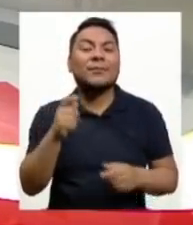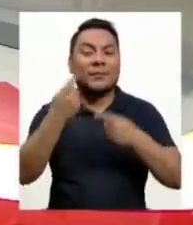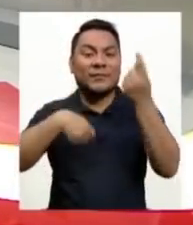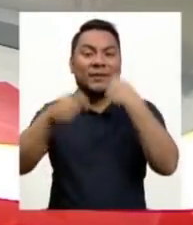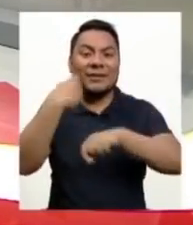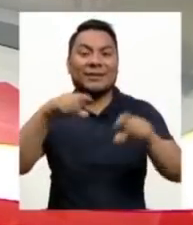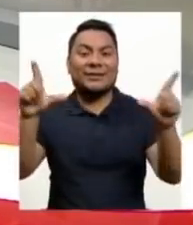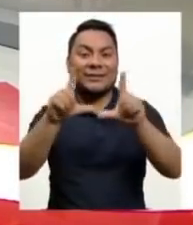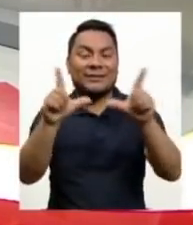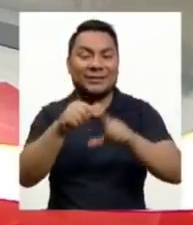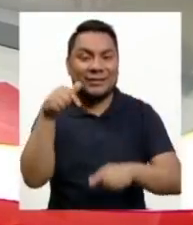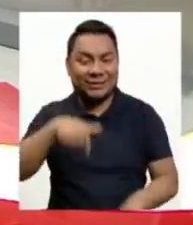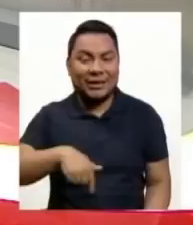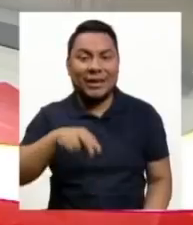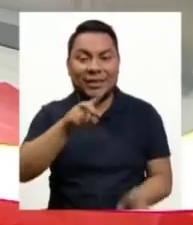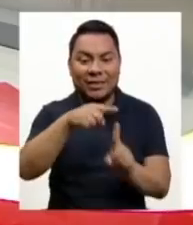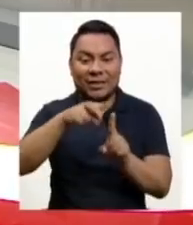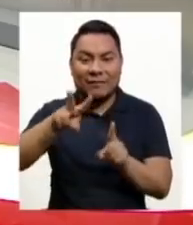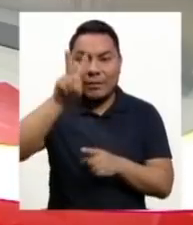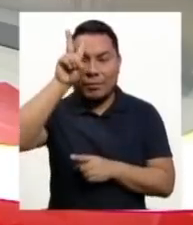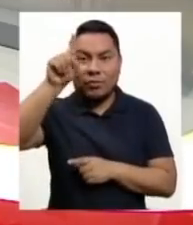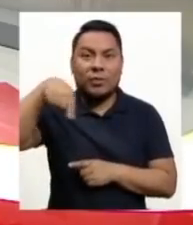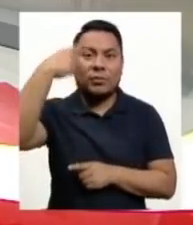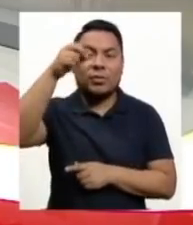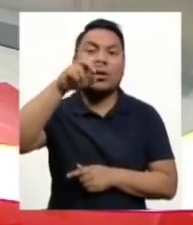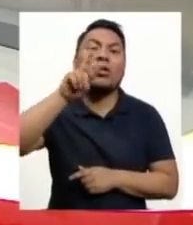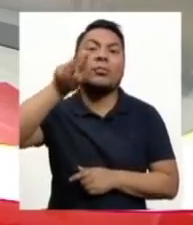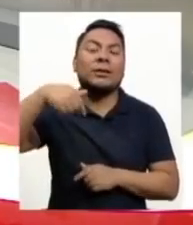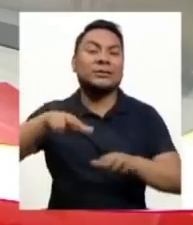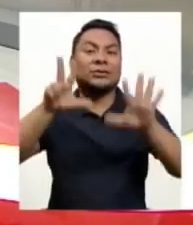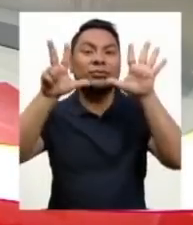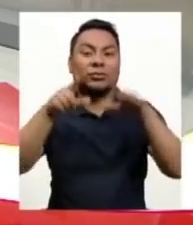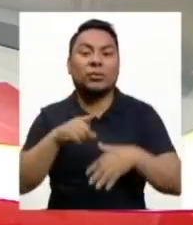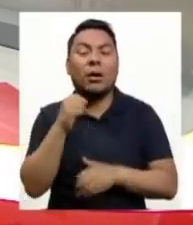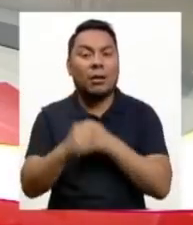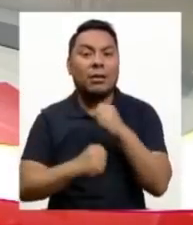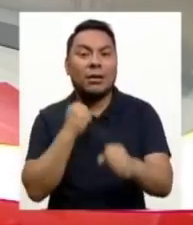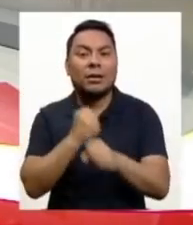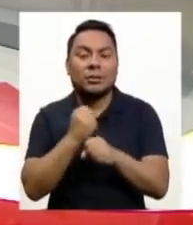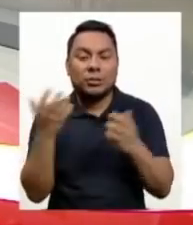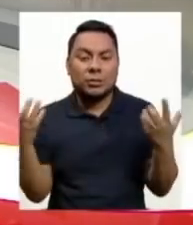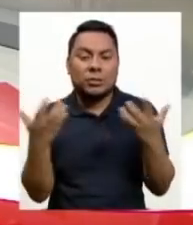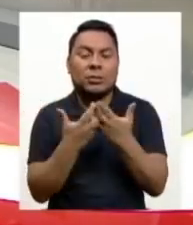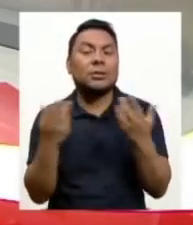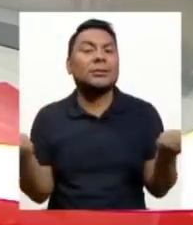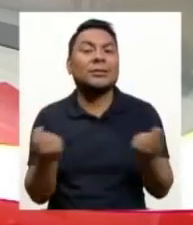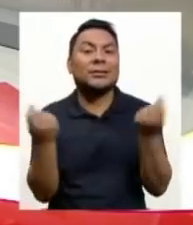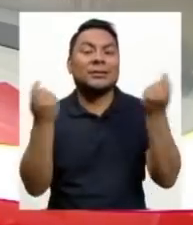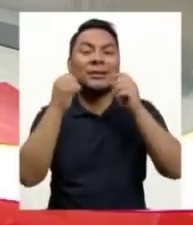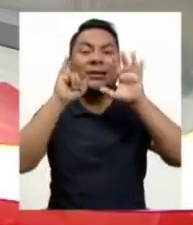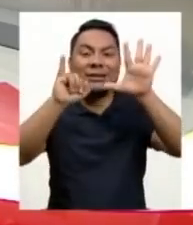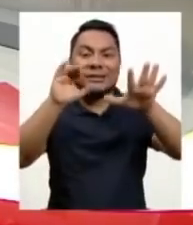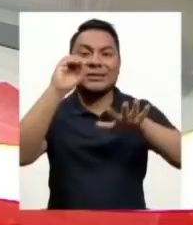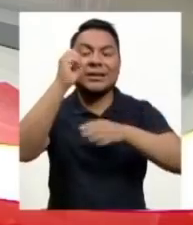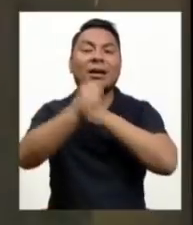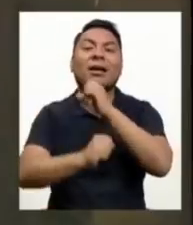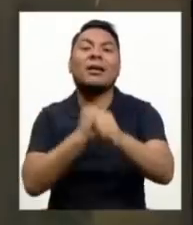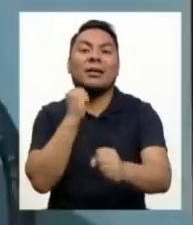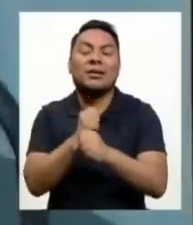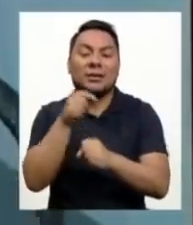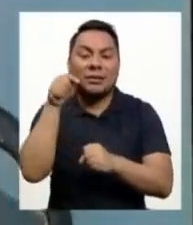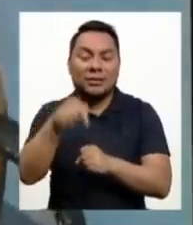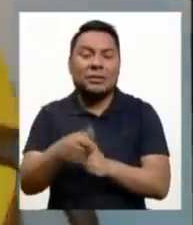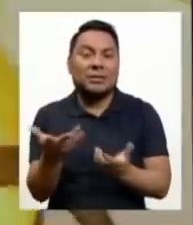TV Perú, radio y televisión para el 2018. Un año, además, que coincide con la celebración de los 60 años de